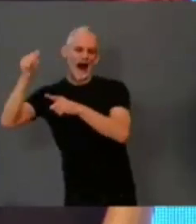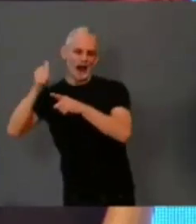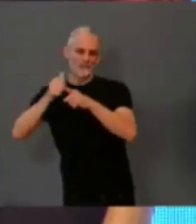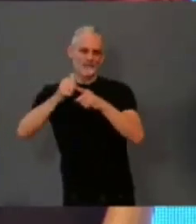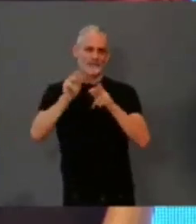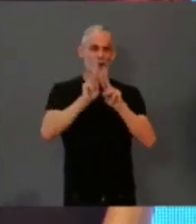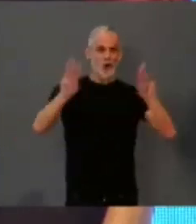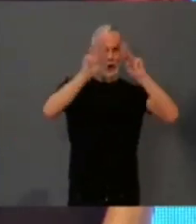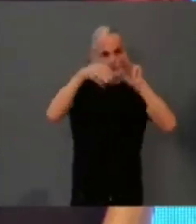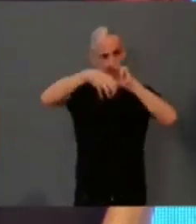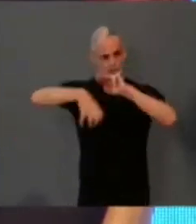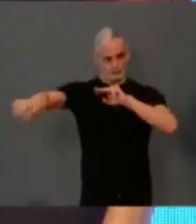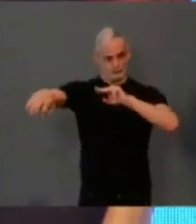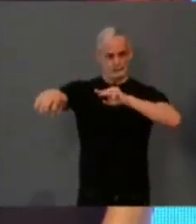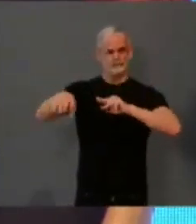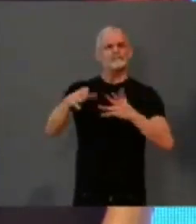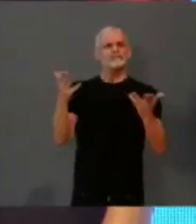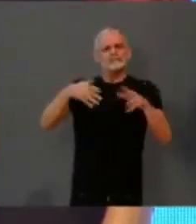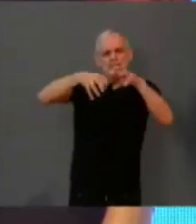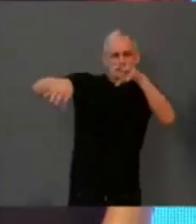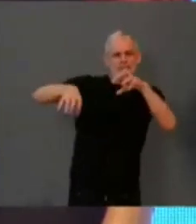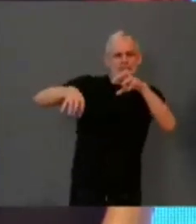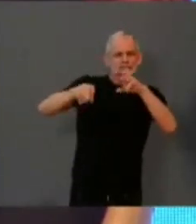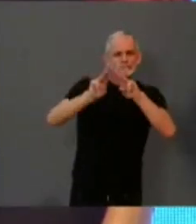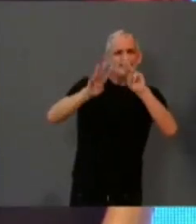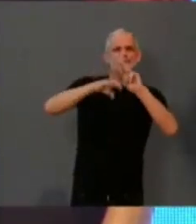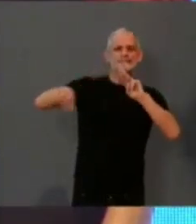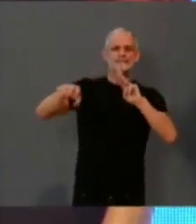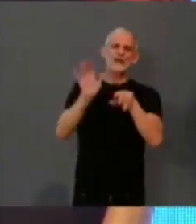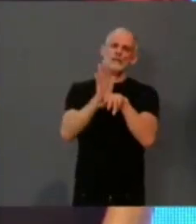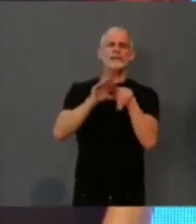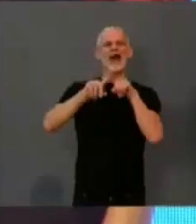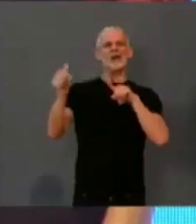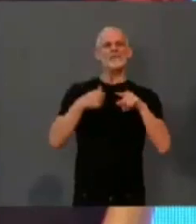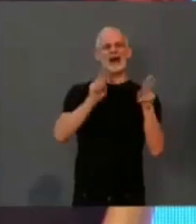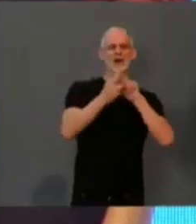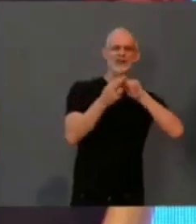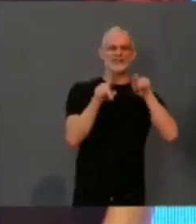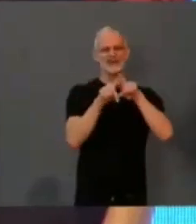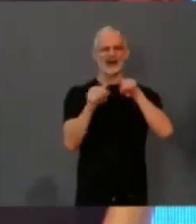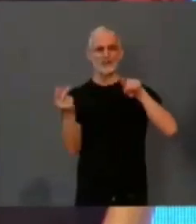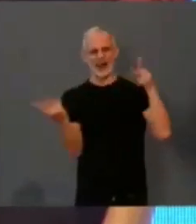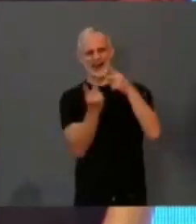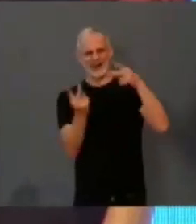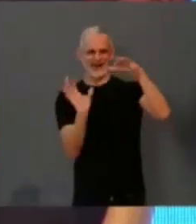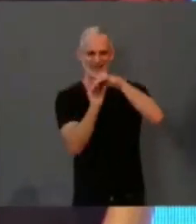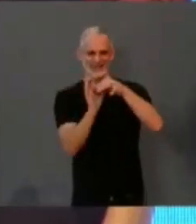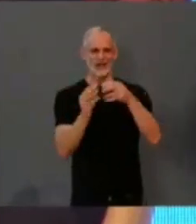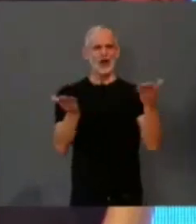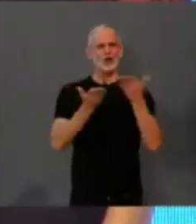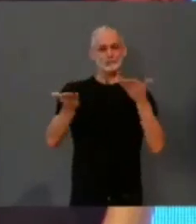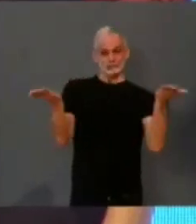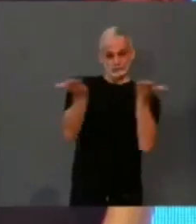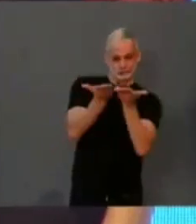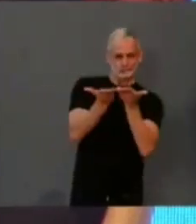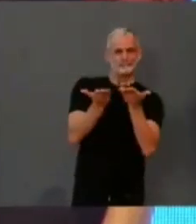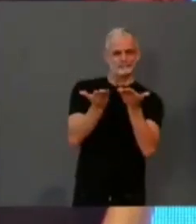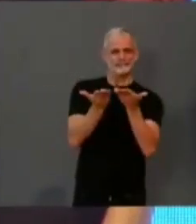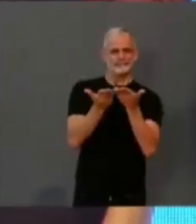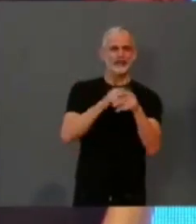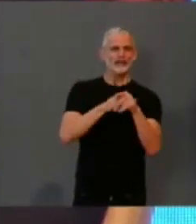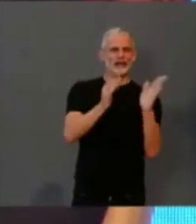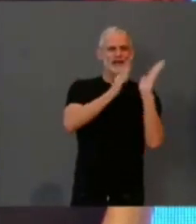una agencia de Naciones Unidas hermana con la cual realmente compartimos el mandato y